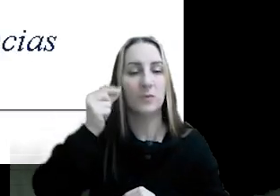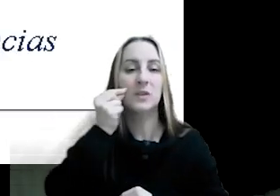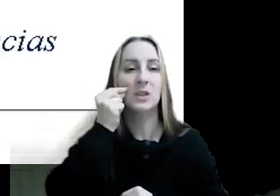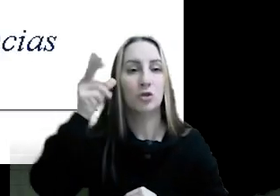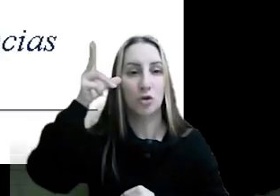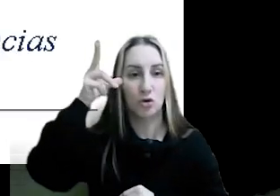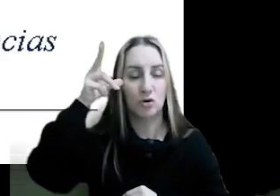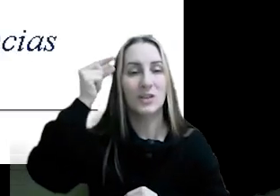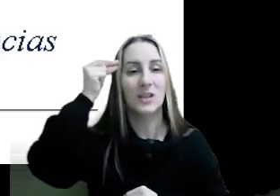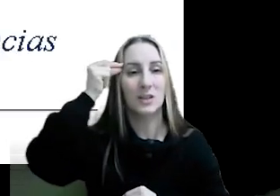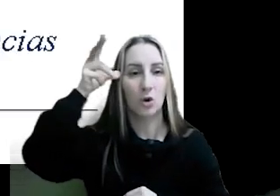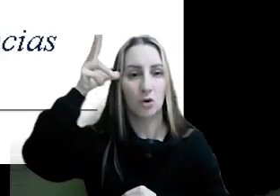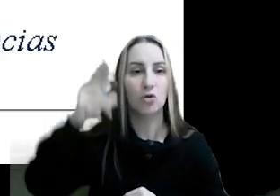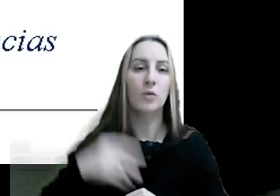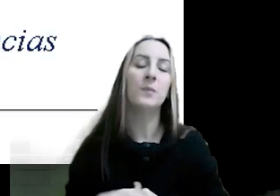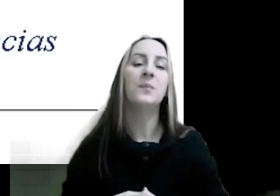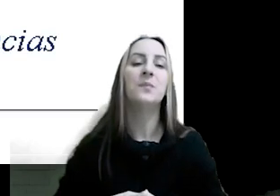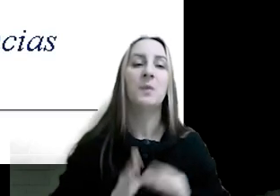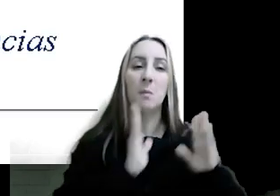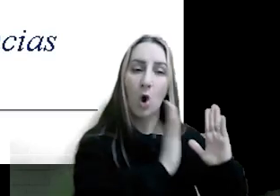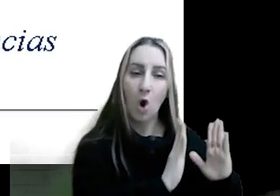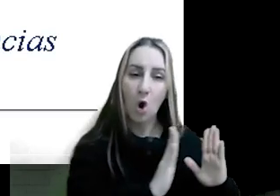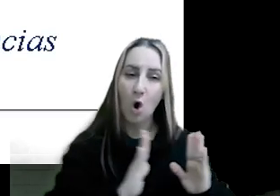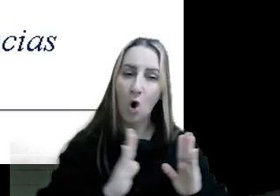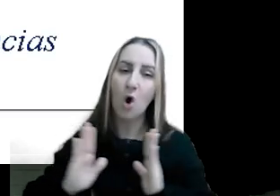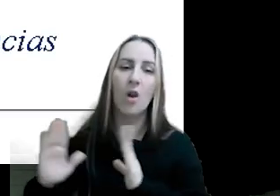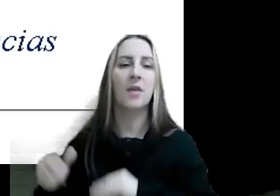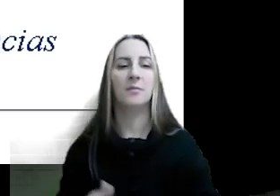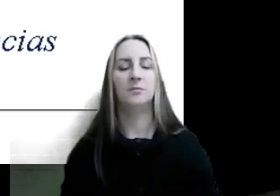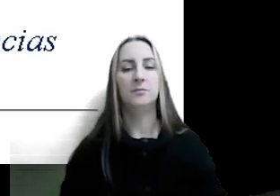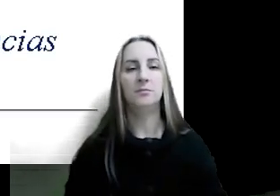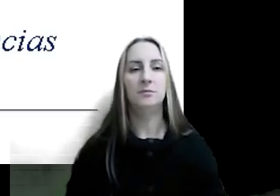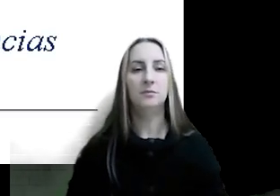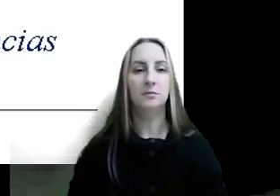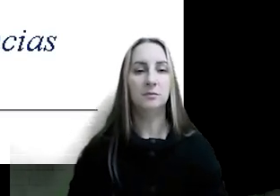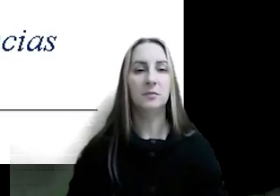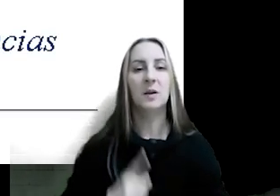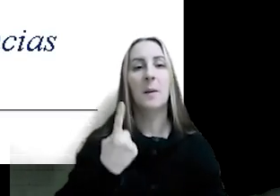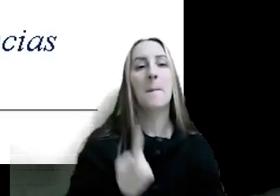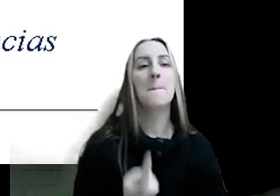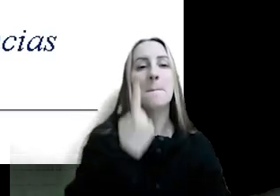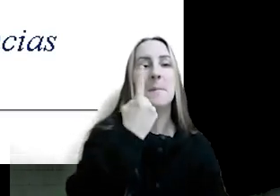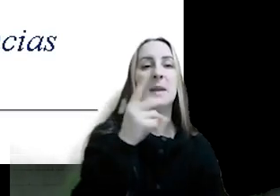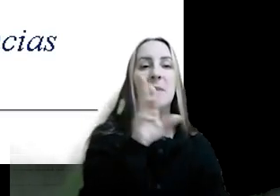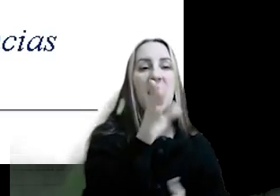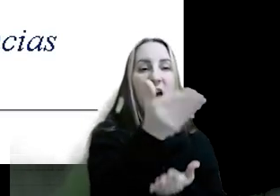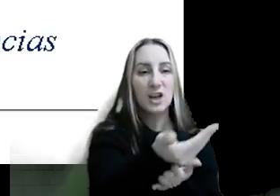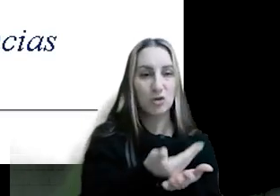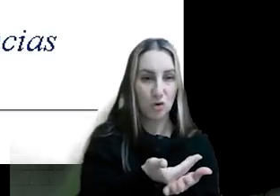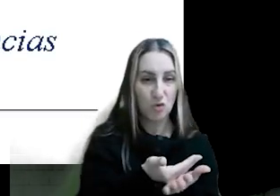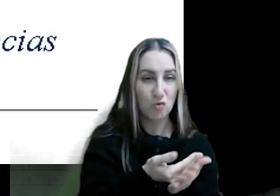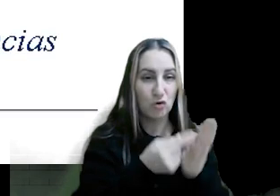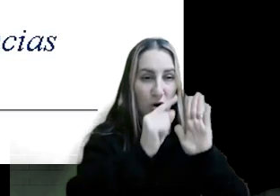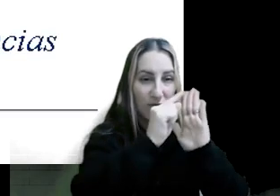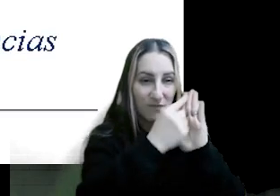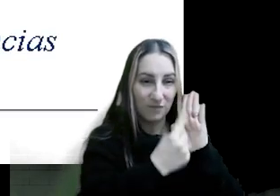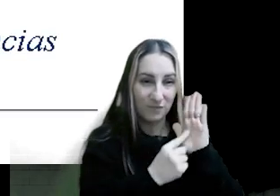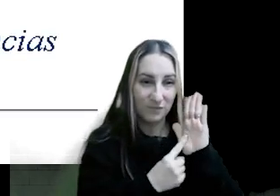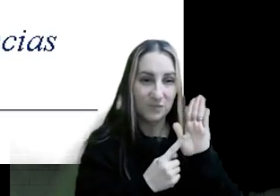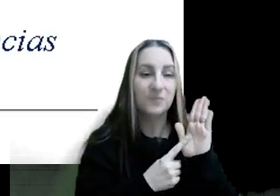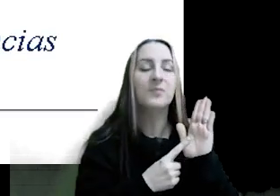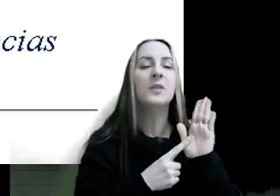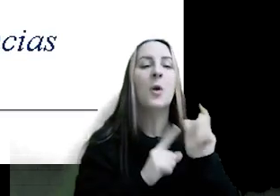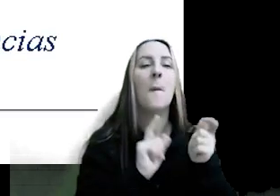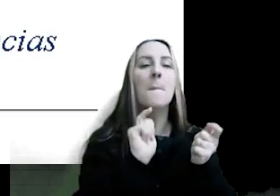Siguiendo el orden correlativo, y acá la primera resolución que reglamenta las